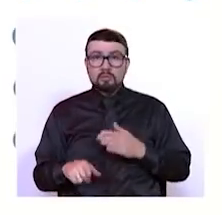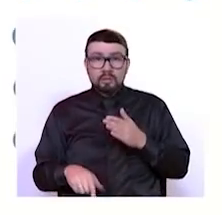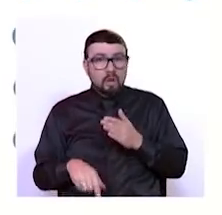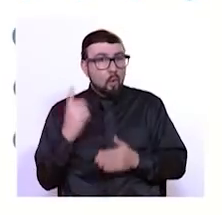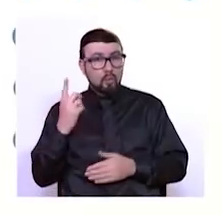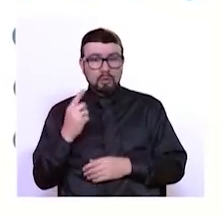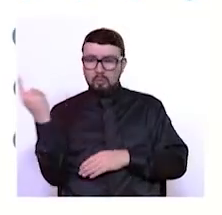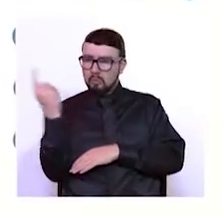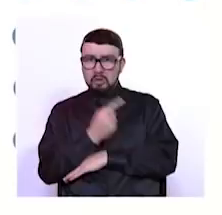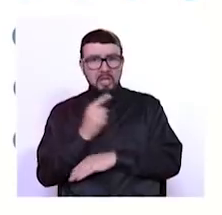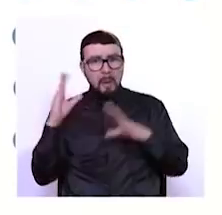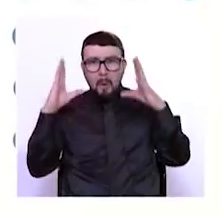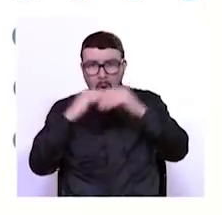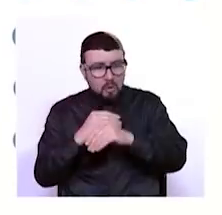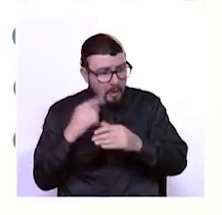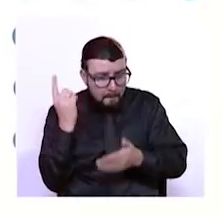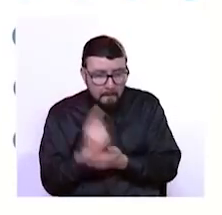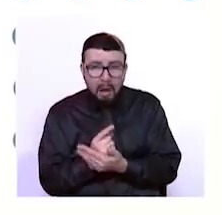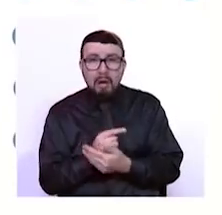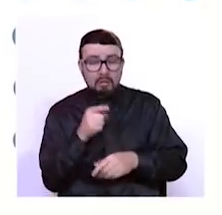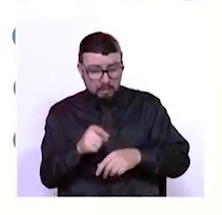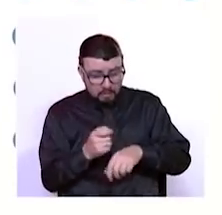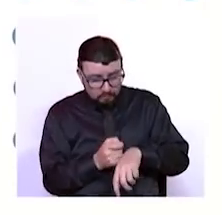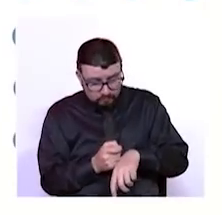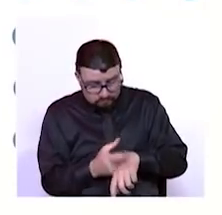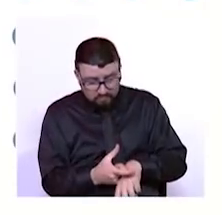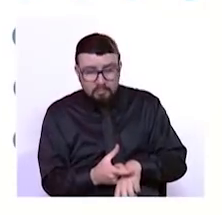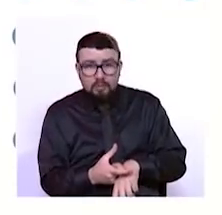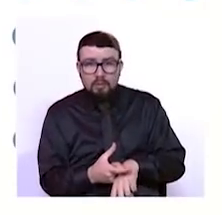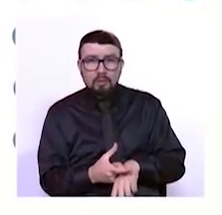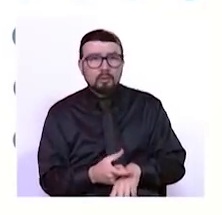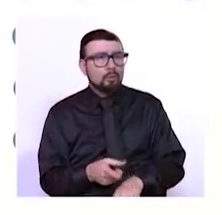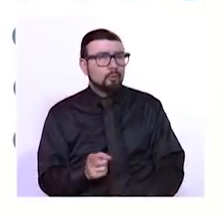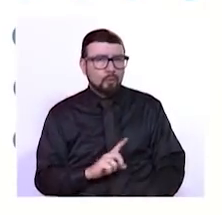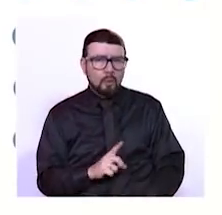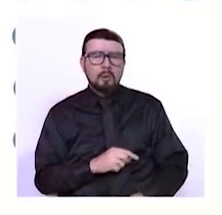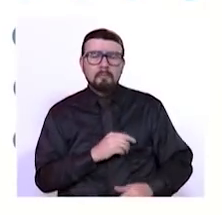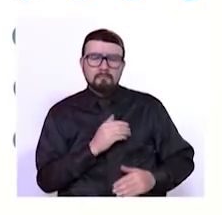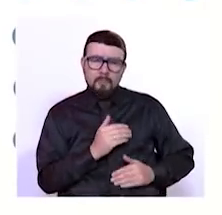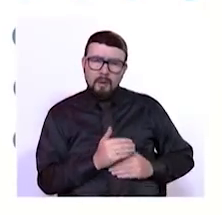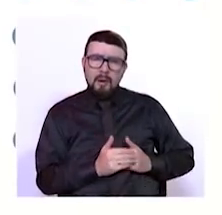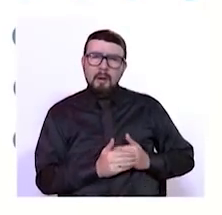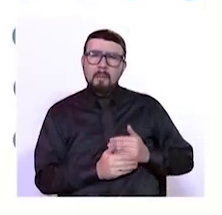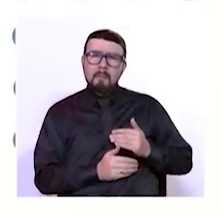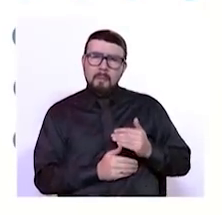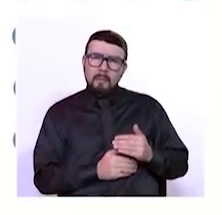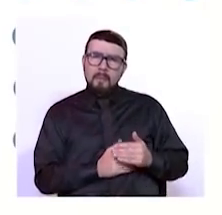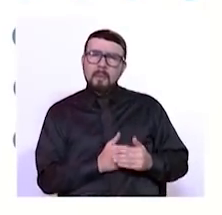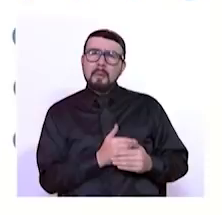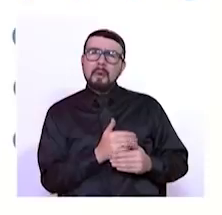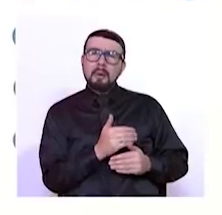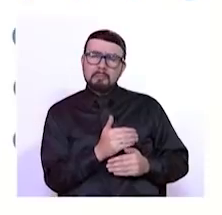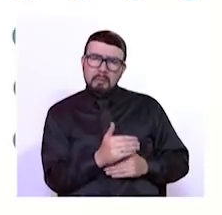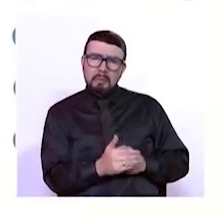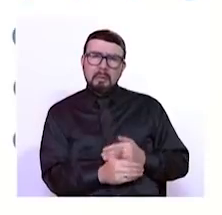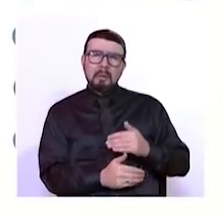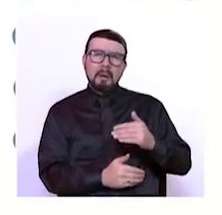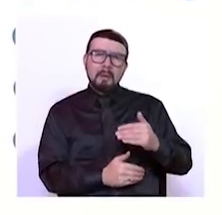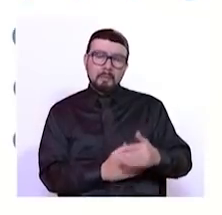porque sí. Este es un proceso insidioso, largo y demorado. Es decir, cuando nosotros vemos